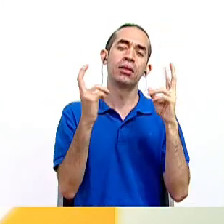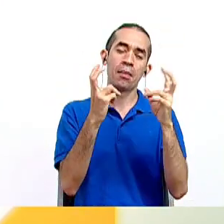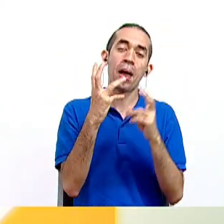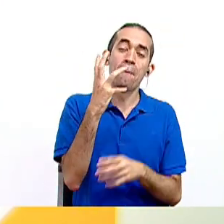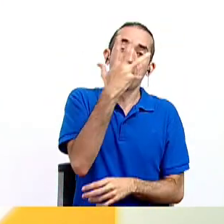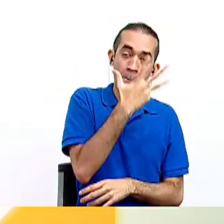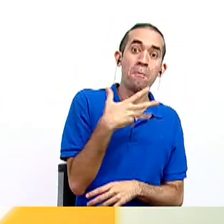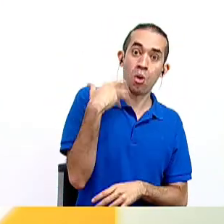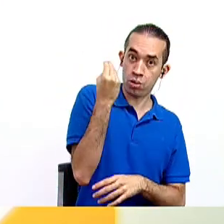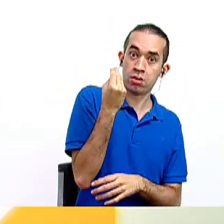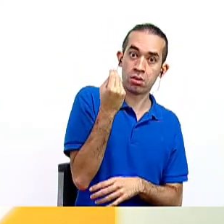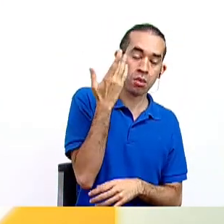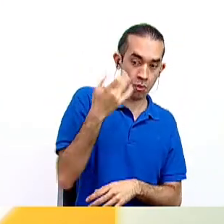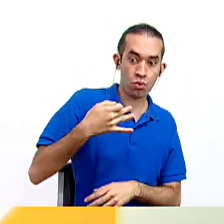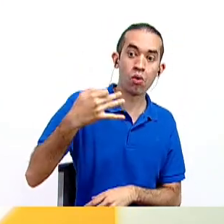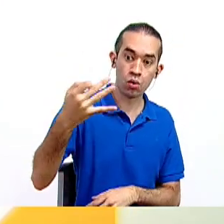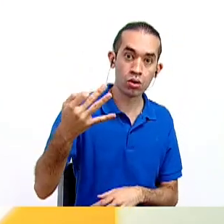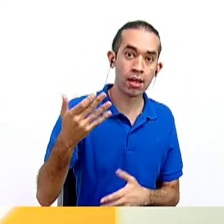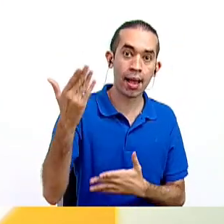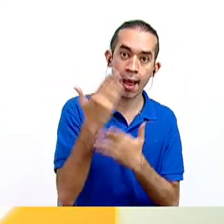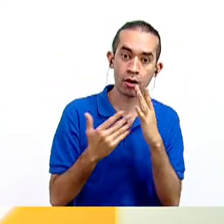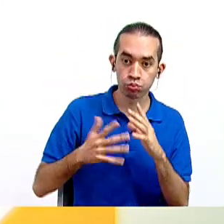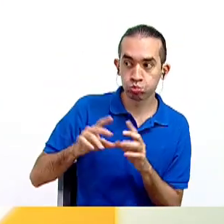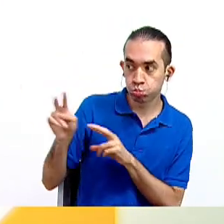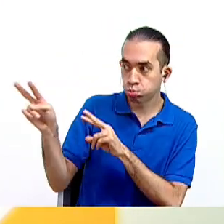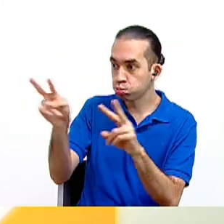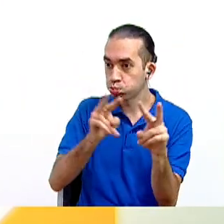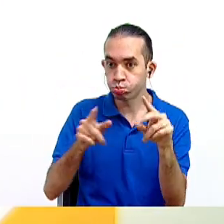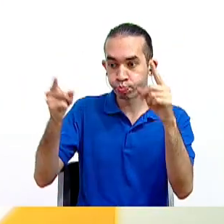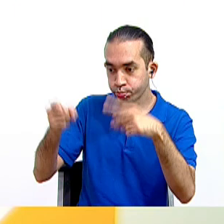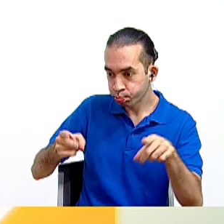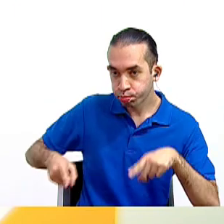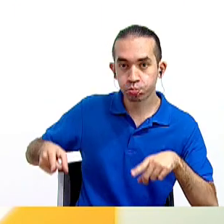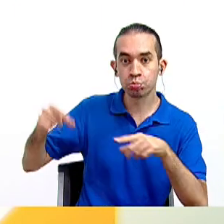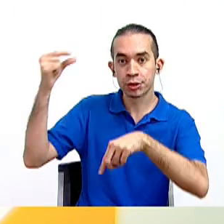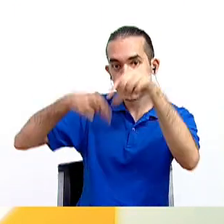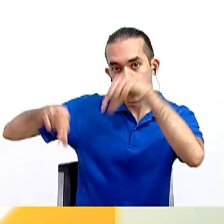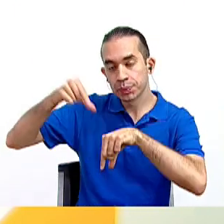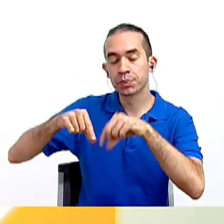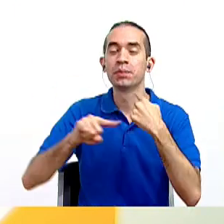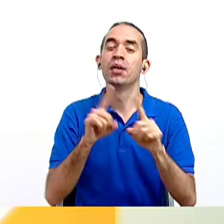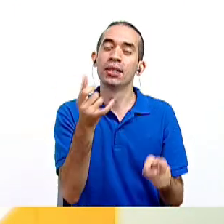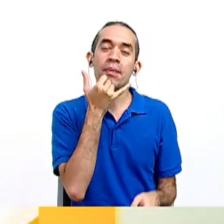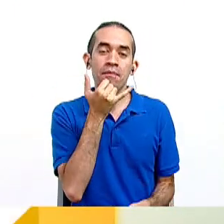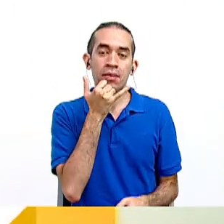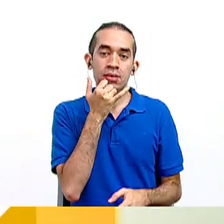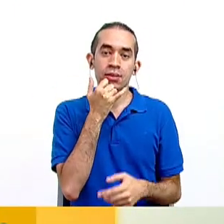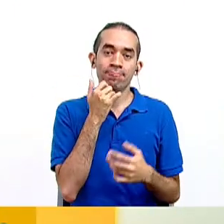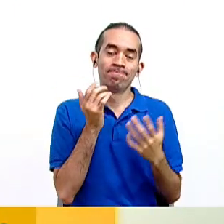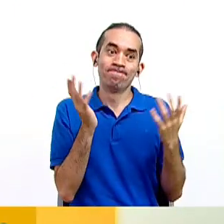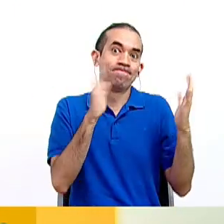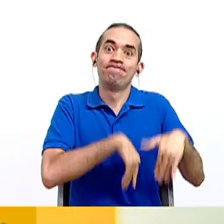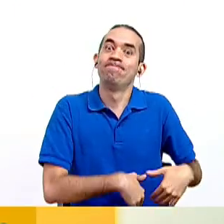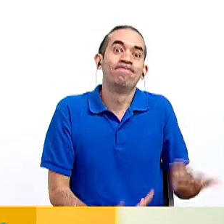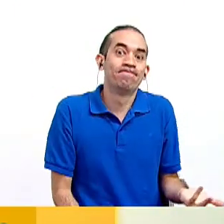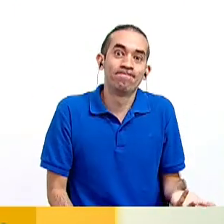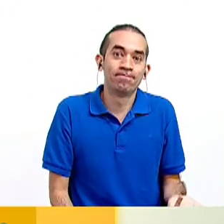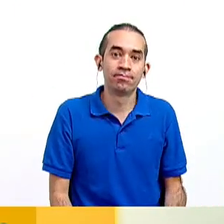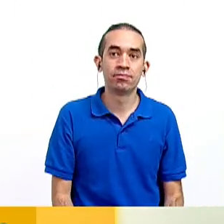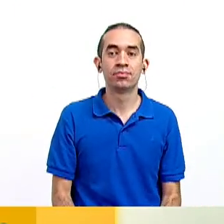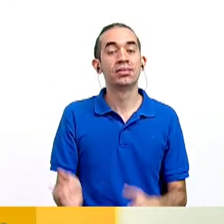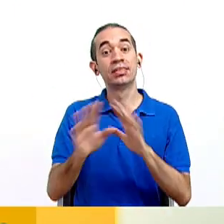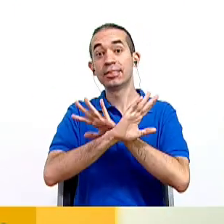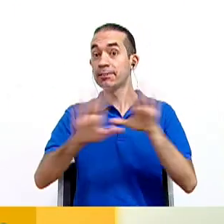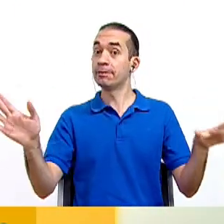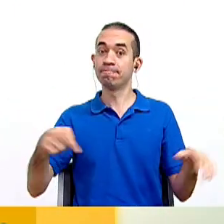bonito porque lo tenemos día a día, hay cosas a nuestro alrededor que son reacciones químicas. Lo que pasa es que no lo tenemos. Eso sería todo